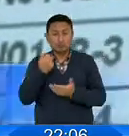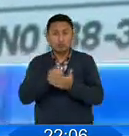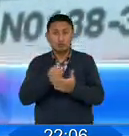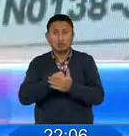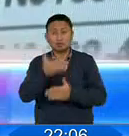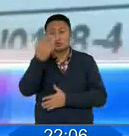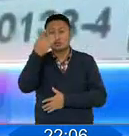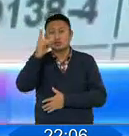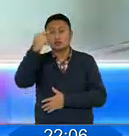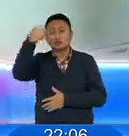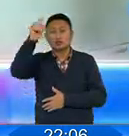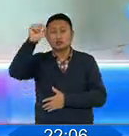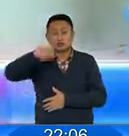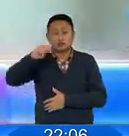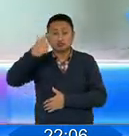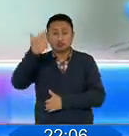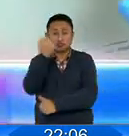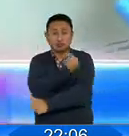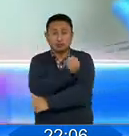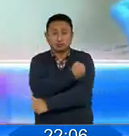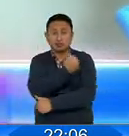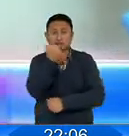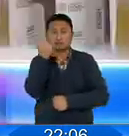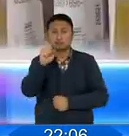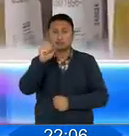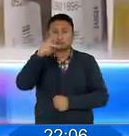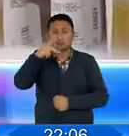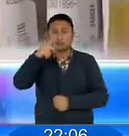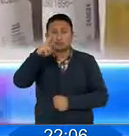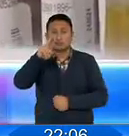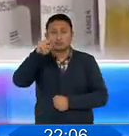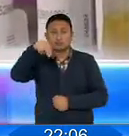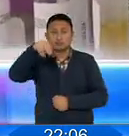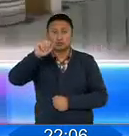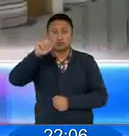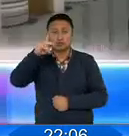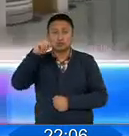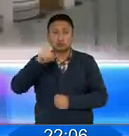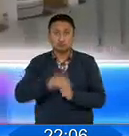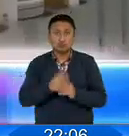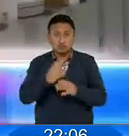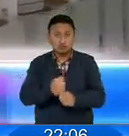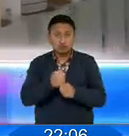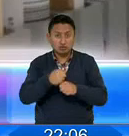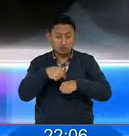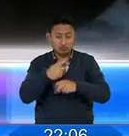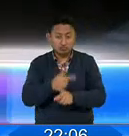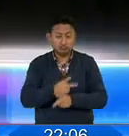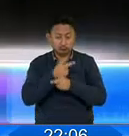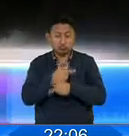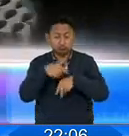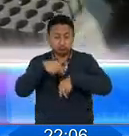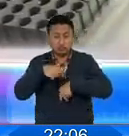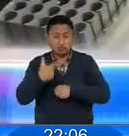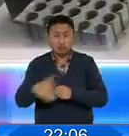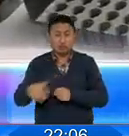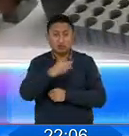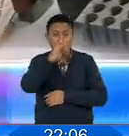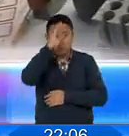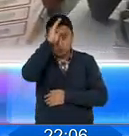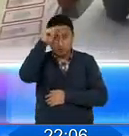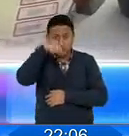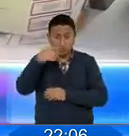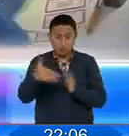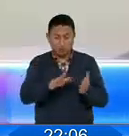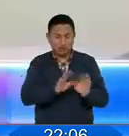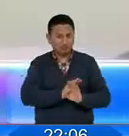18 millones de dosis de la vacuna rusa Sputnik V. Se considera segura y brinda una protección completa contra la hospitalización y la